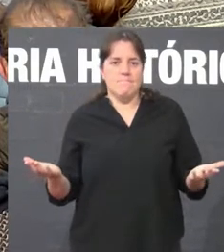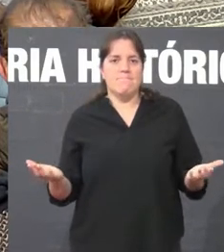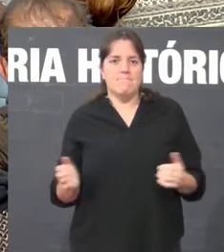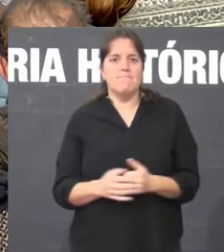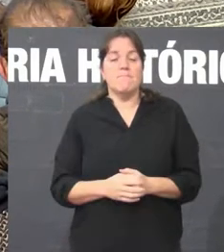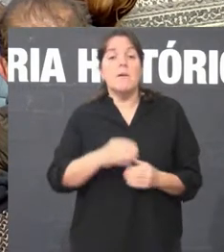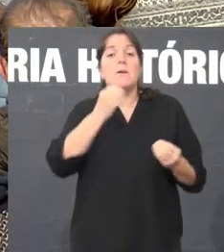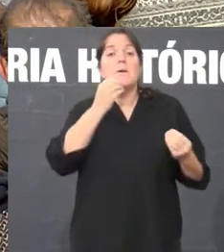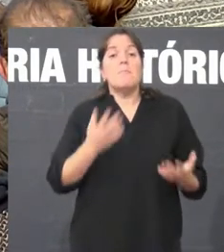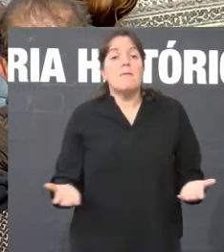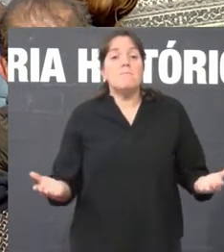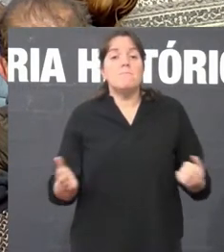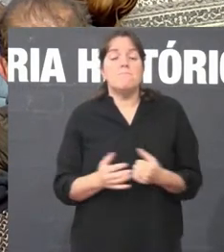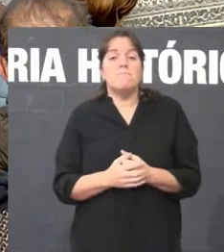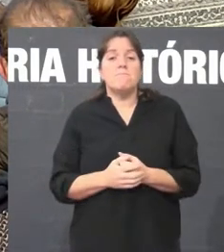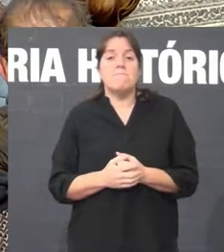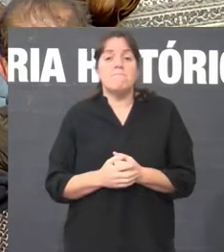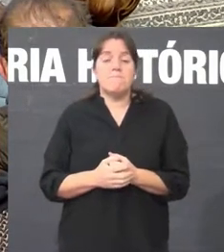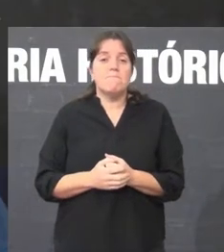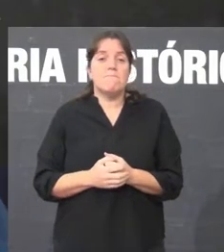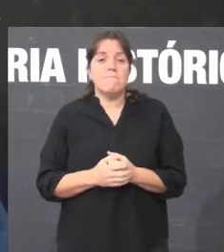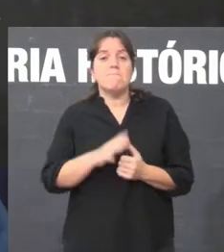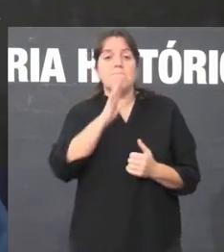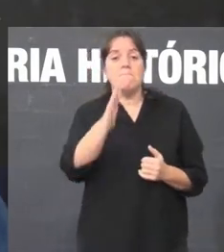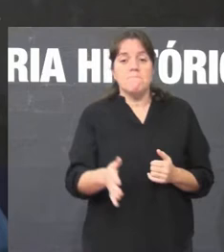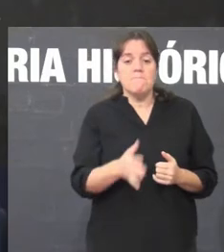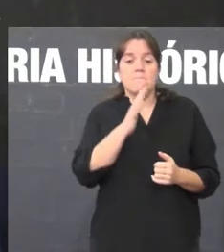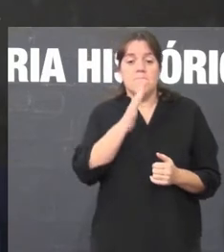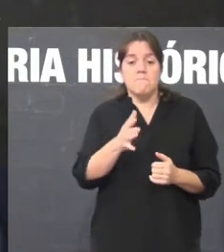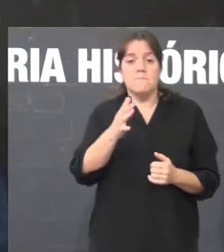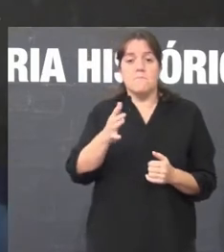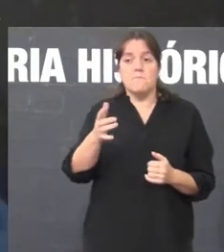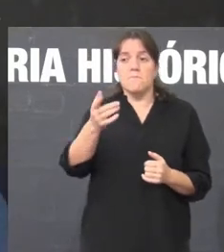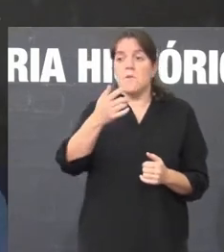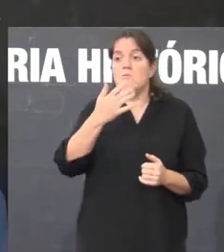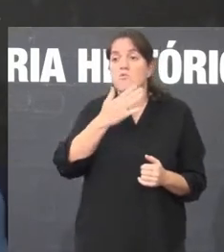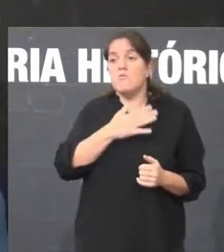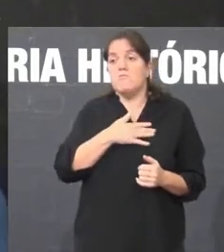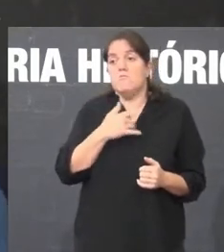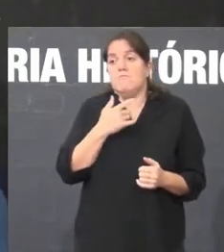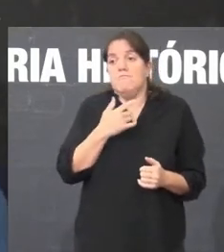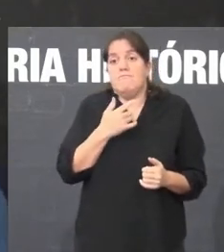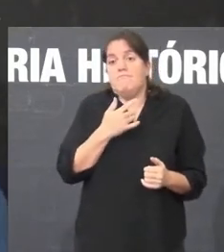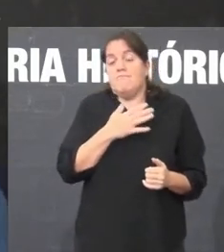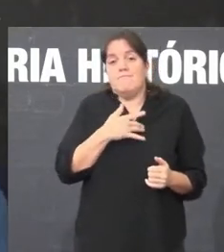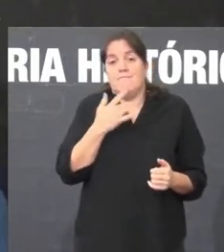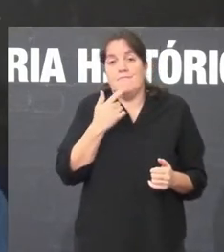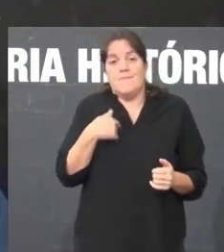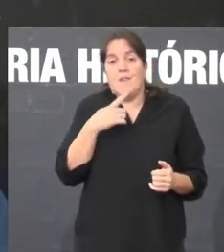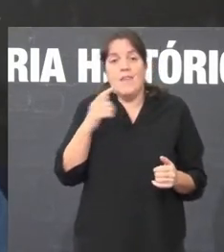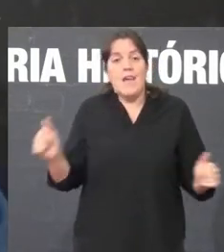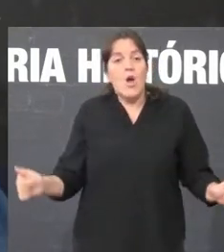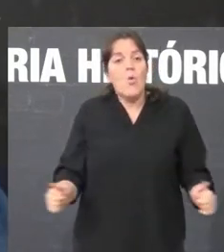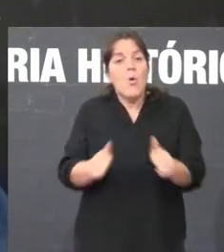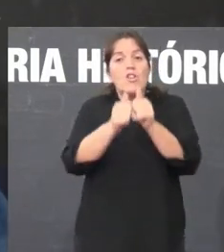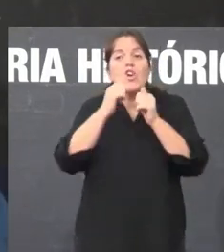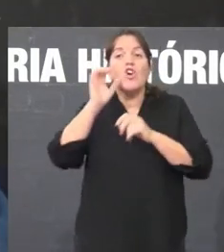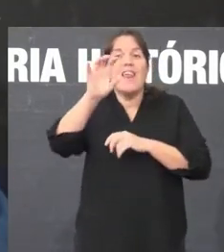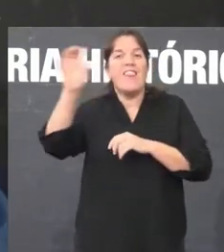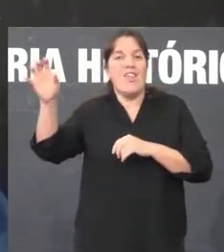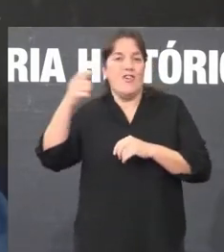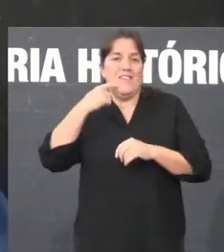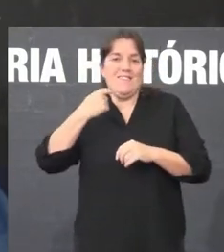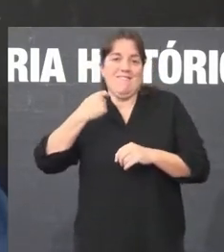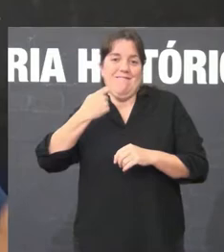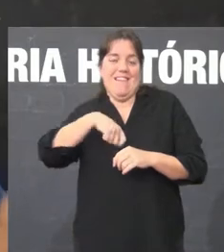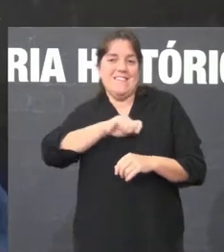Bien, de ahí que cualquier encuentro con las naciones del Estado y con